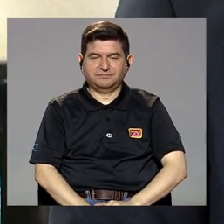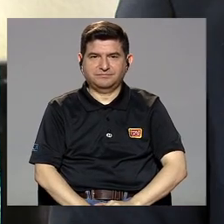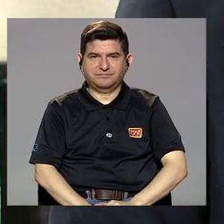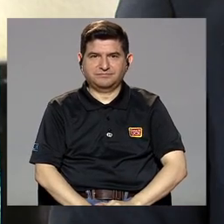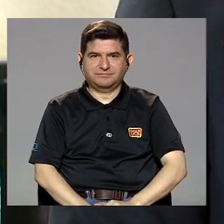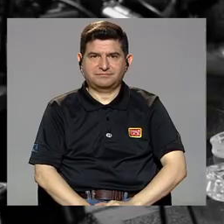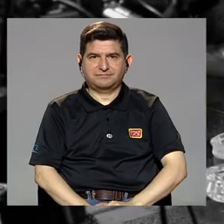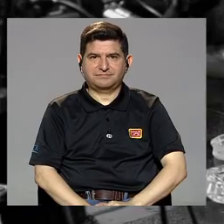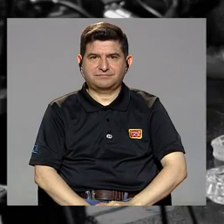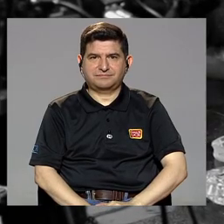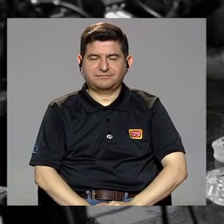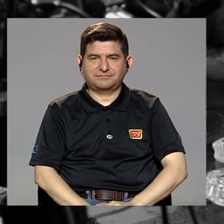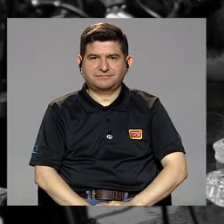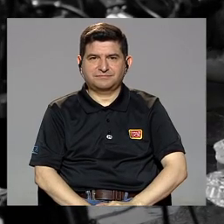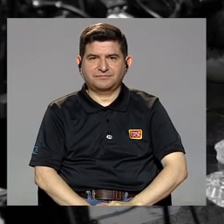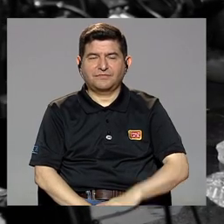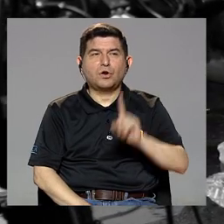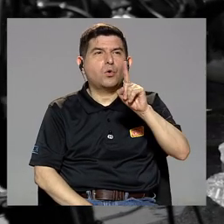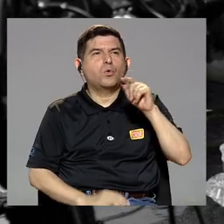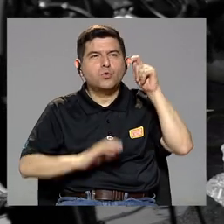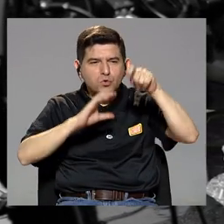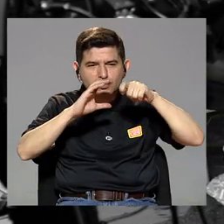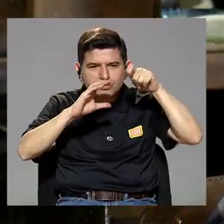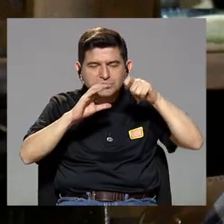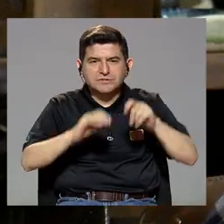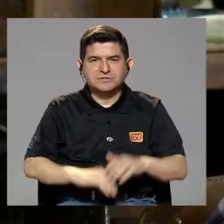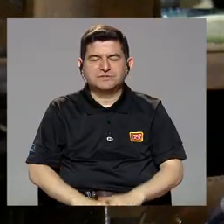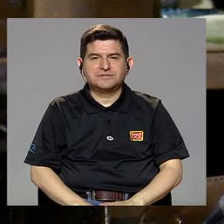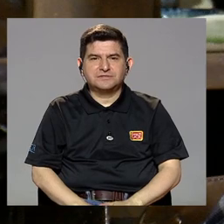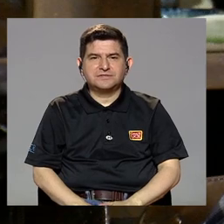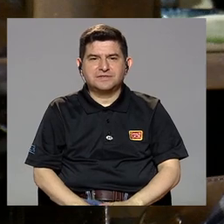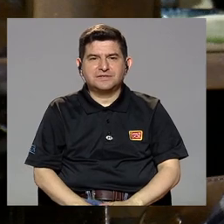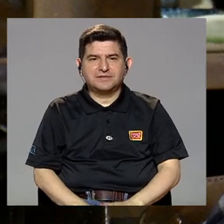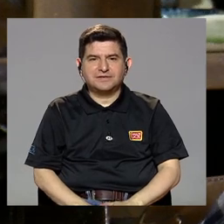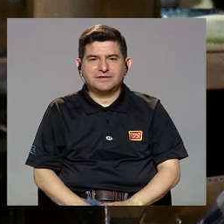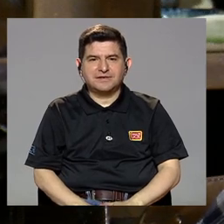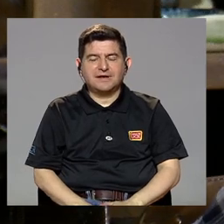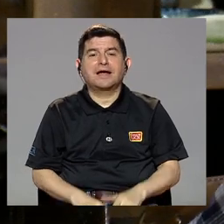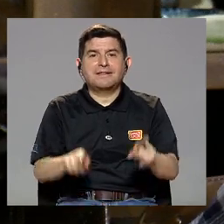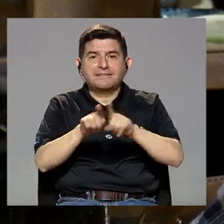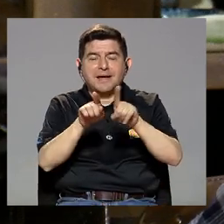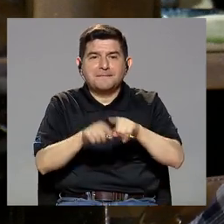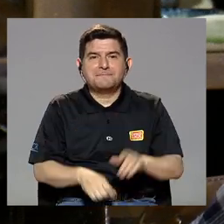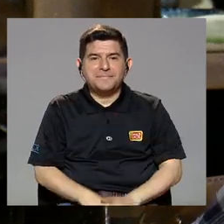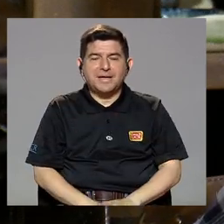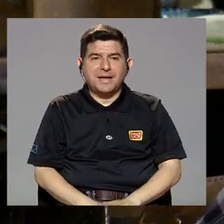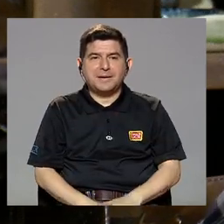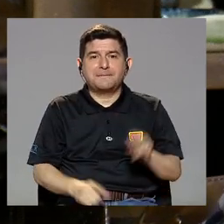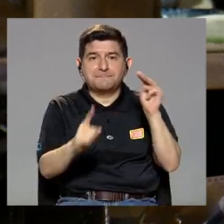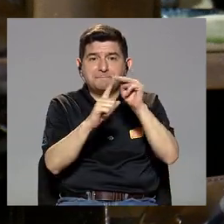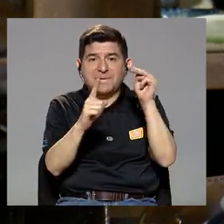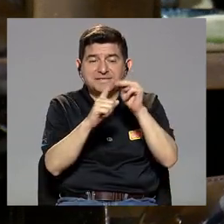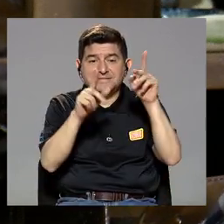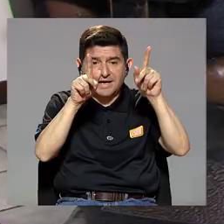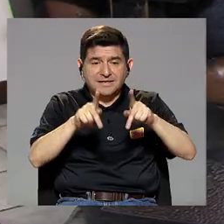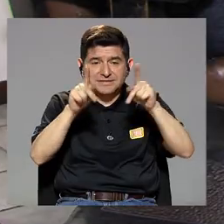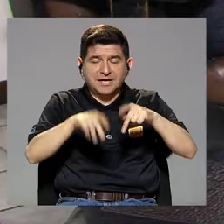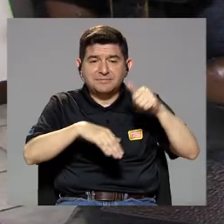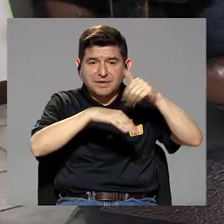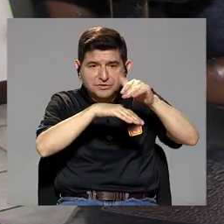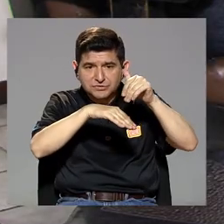y uno de los fines también era pasar mensajes a los costarricenses